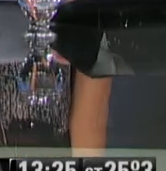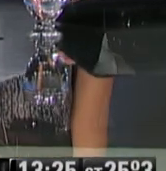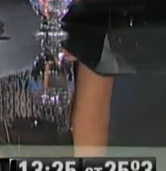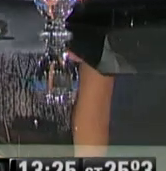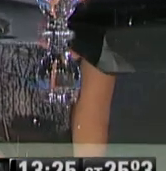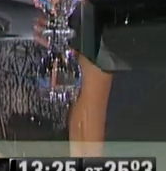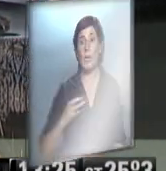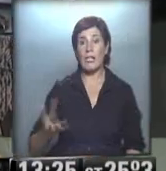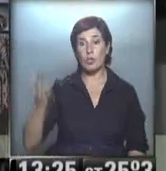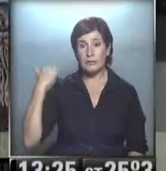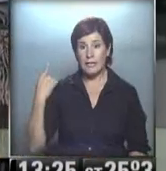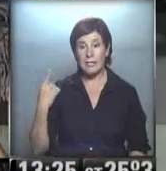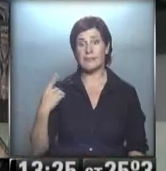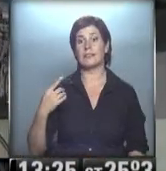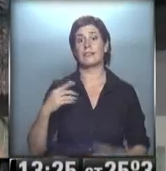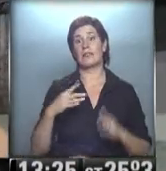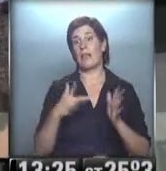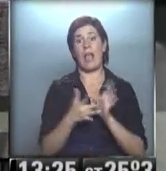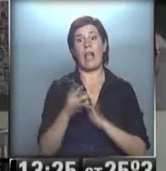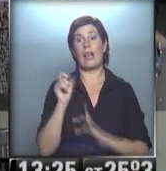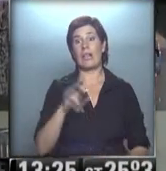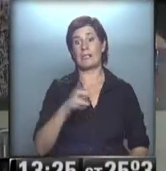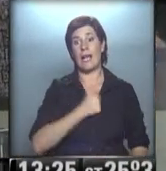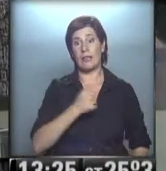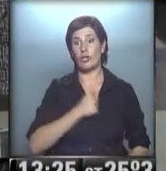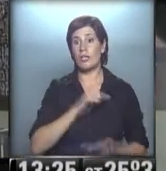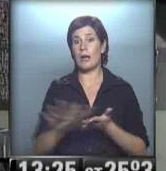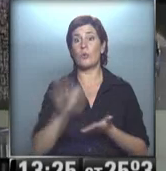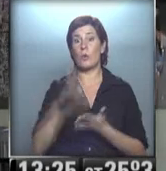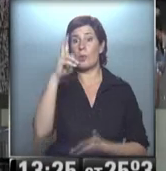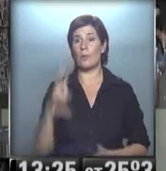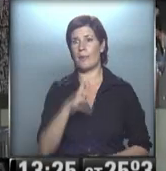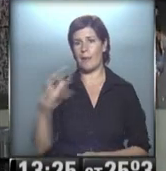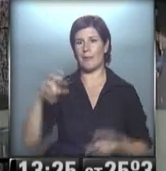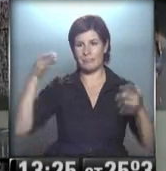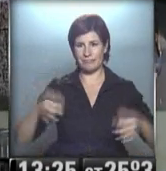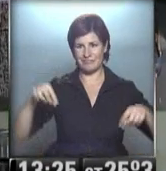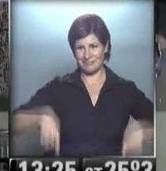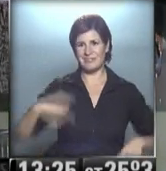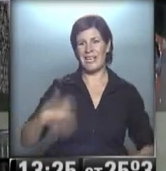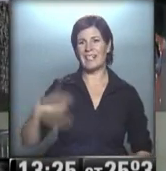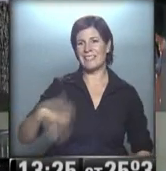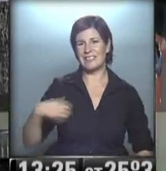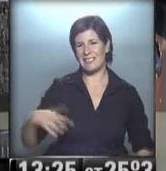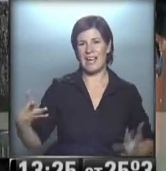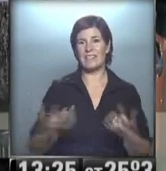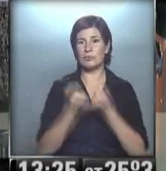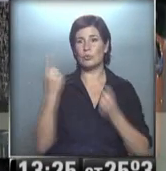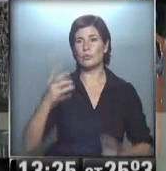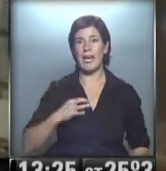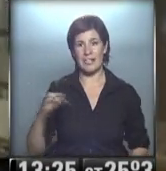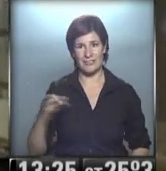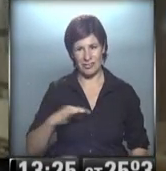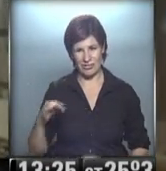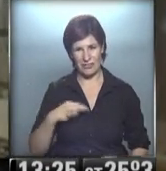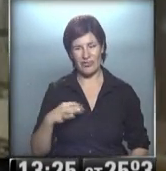Hace un año ya que la Iglesia Católica, el mundo católico, tiene un Papa argentino. Se cumple el primer año del Papa Francisco. Es